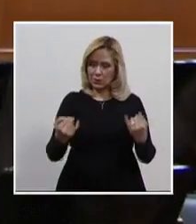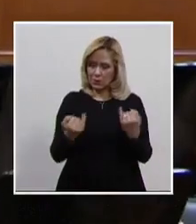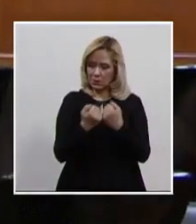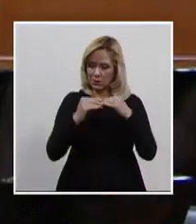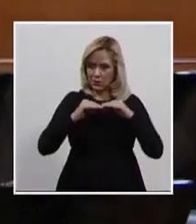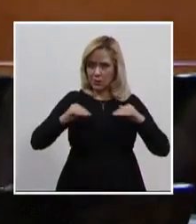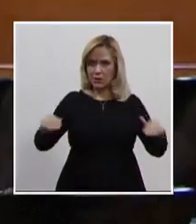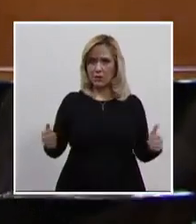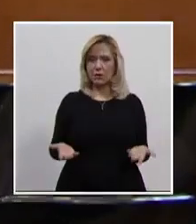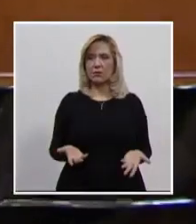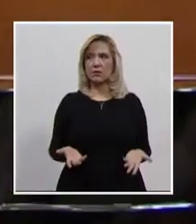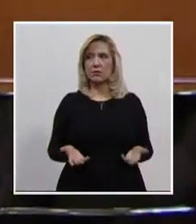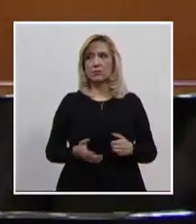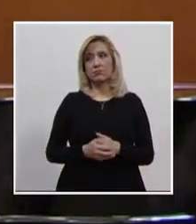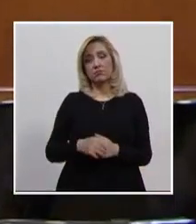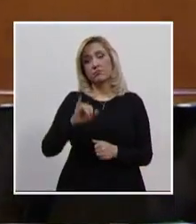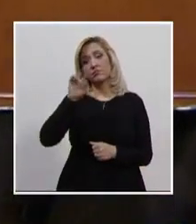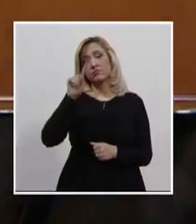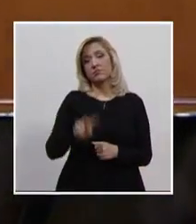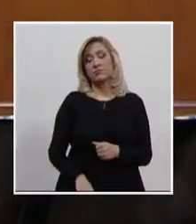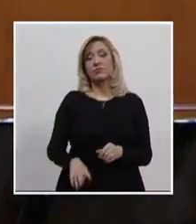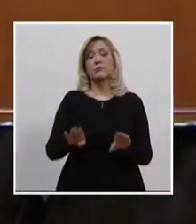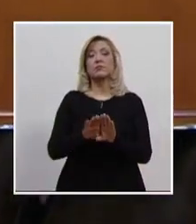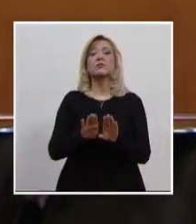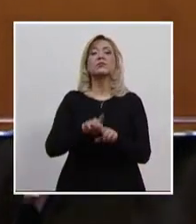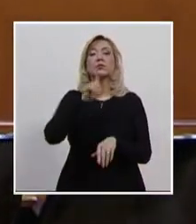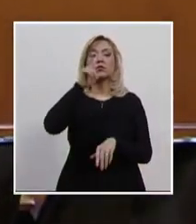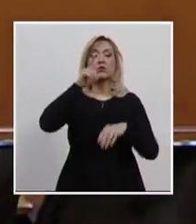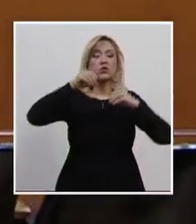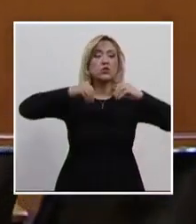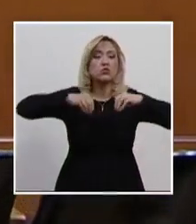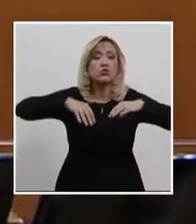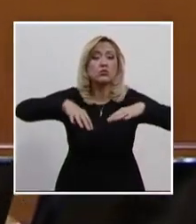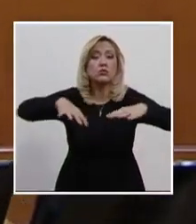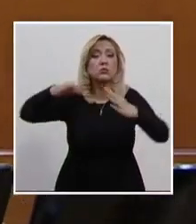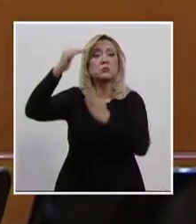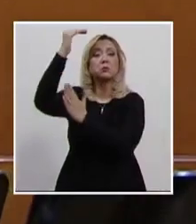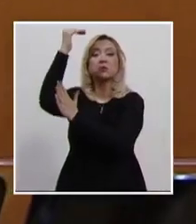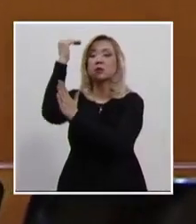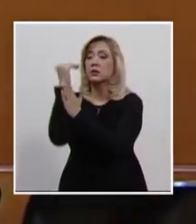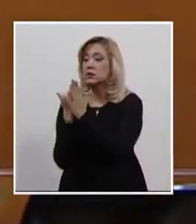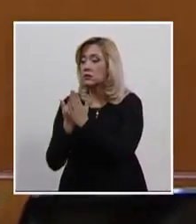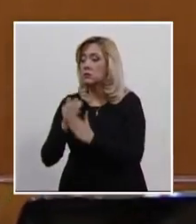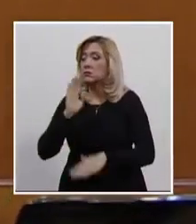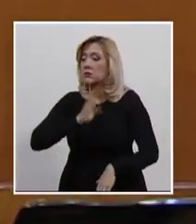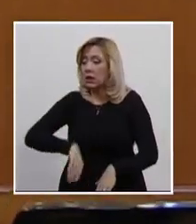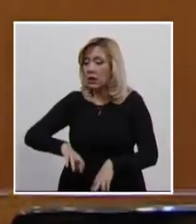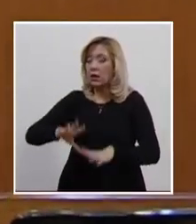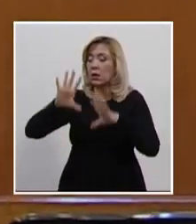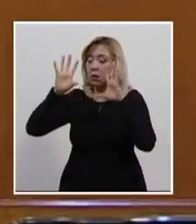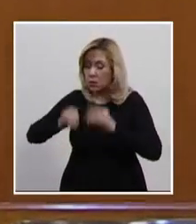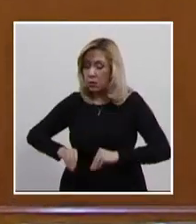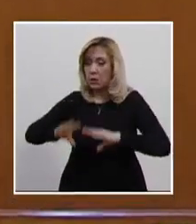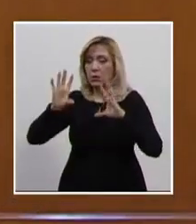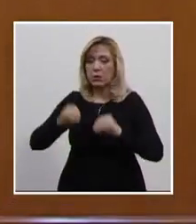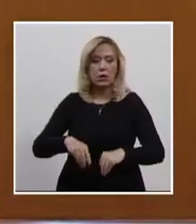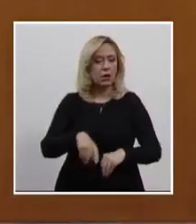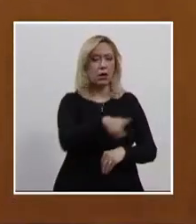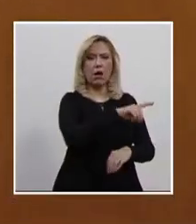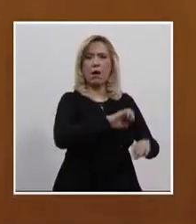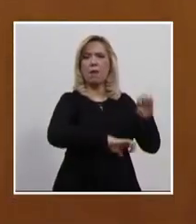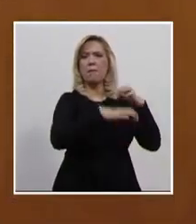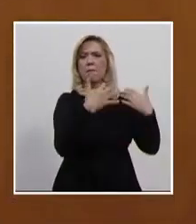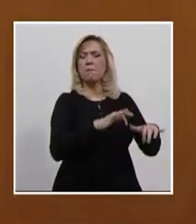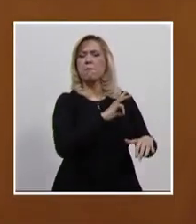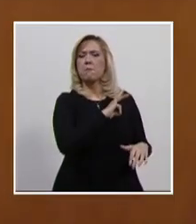impugnadas disminuyen la competencia en la generación de electricidad y o favorecen a un determinado grupo de empresas